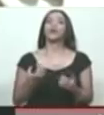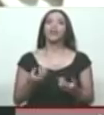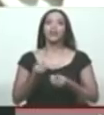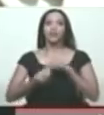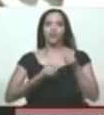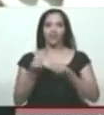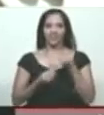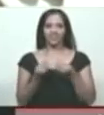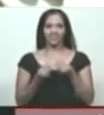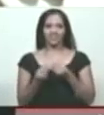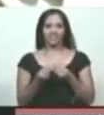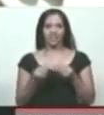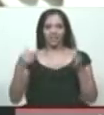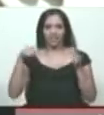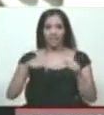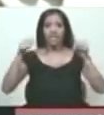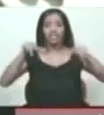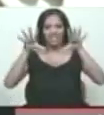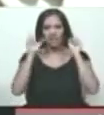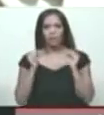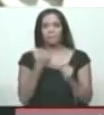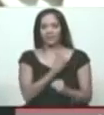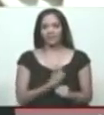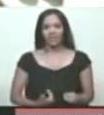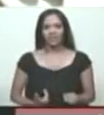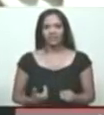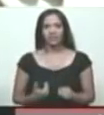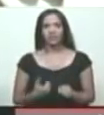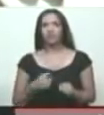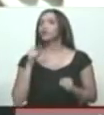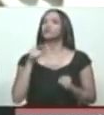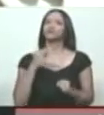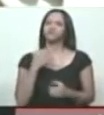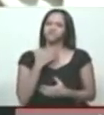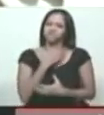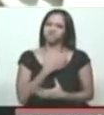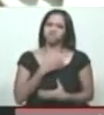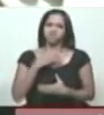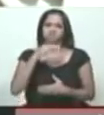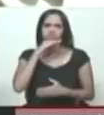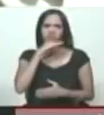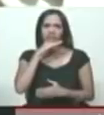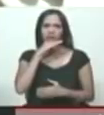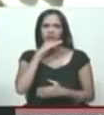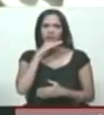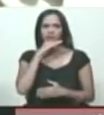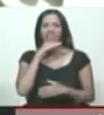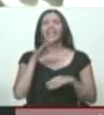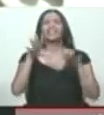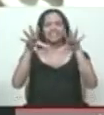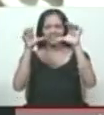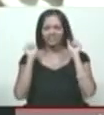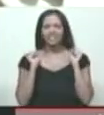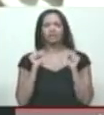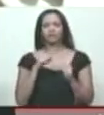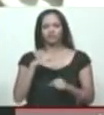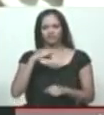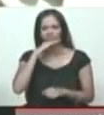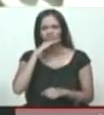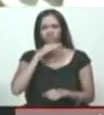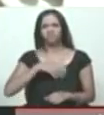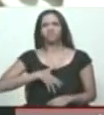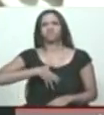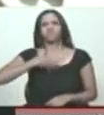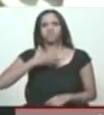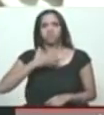los que nos van a amedrentar aquí. Y entendemos, presidente, su rabia. Entendemos su rabia. Y no